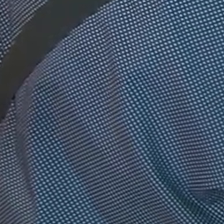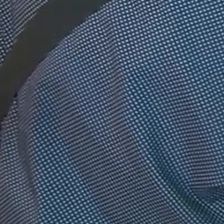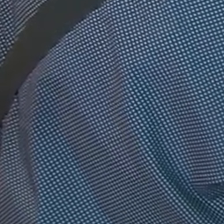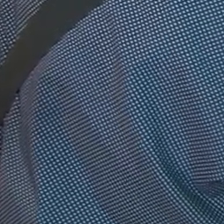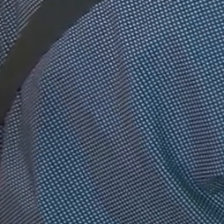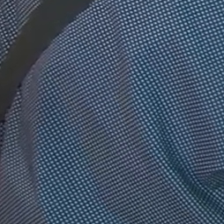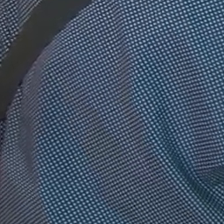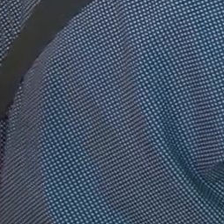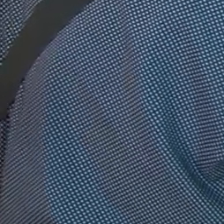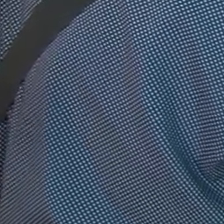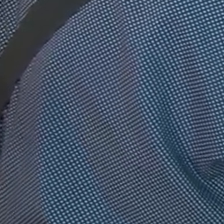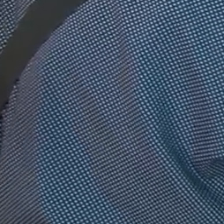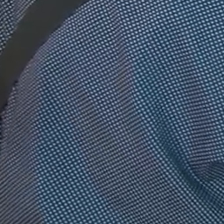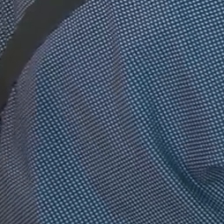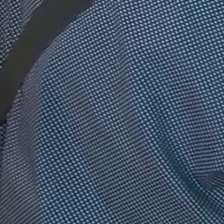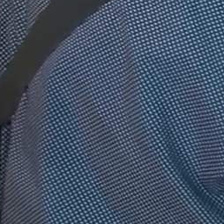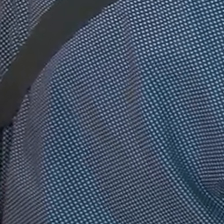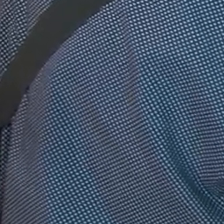ah